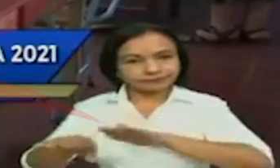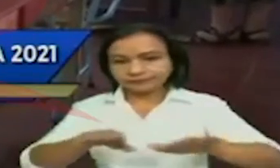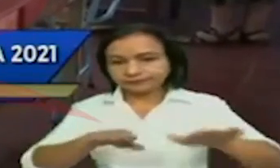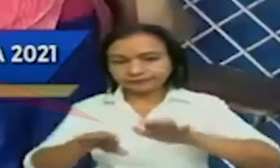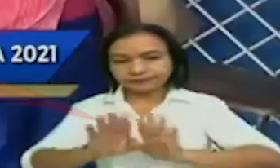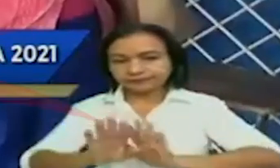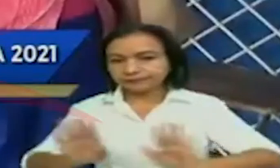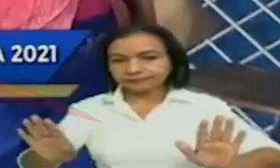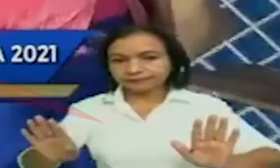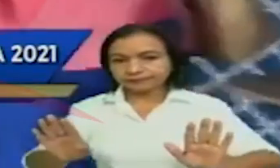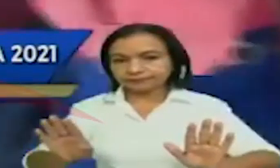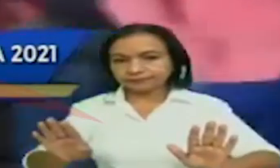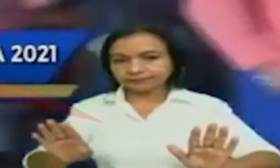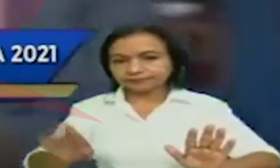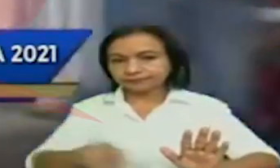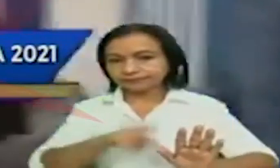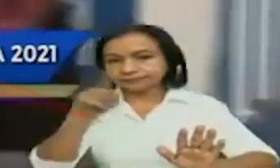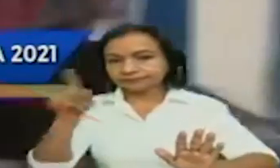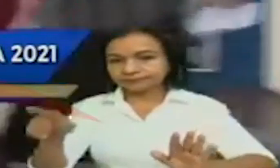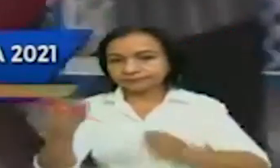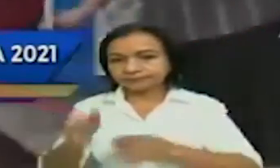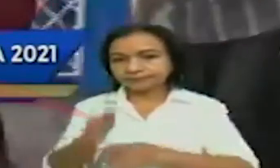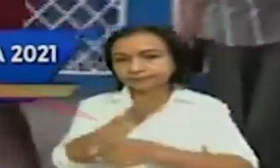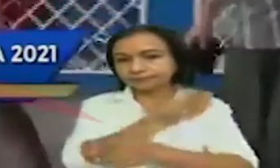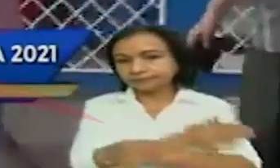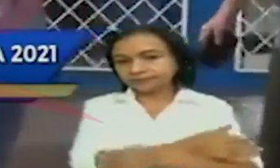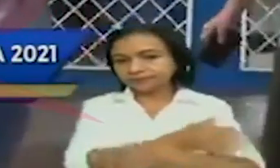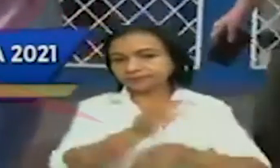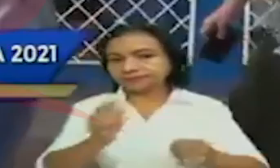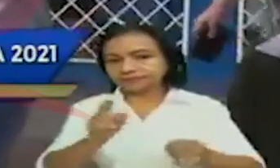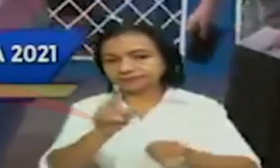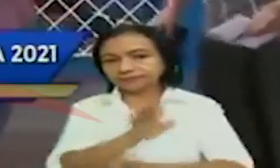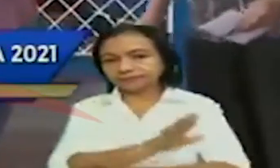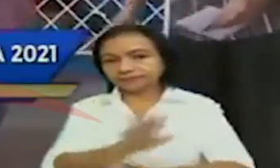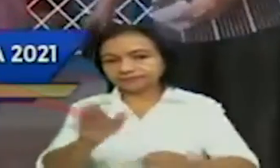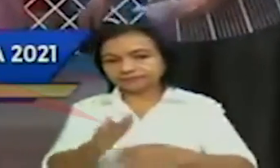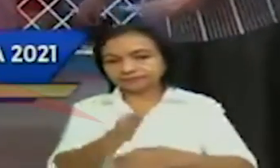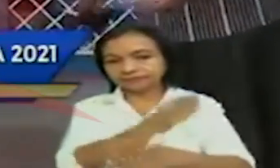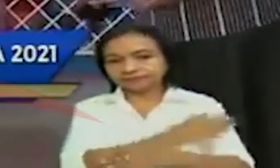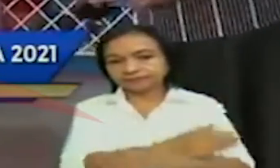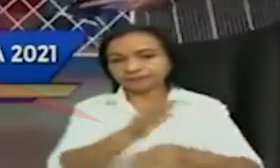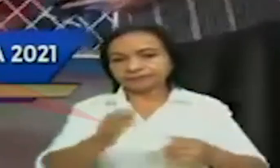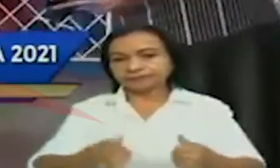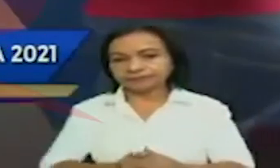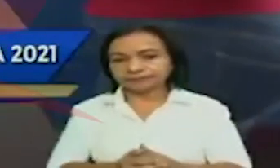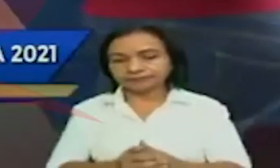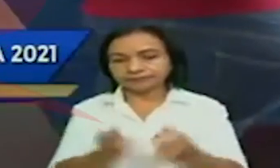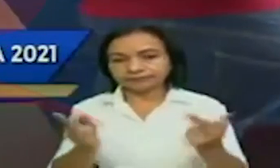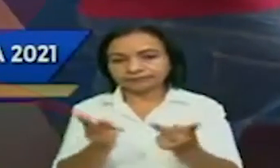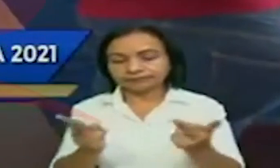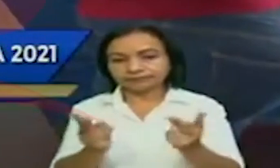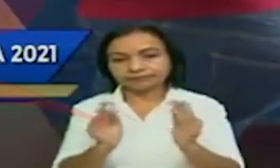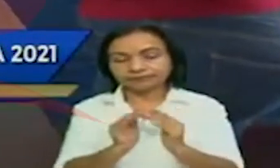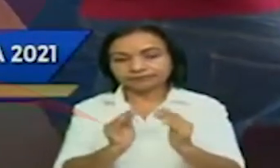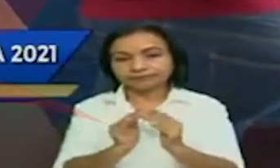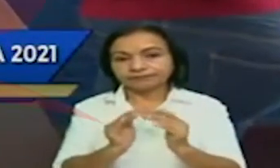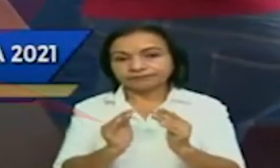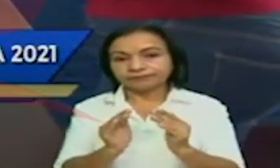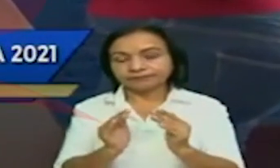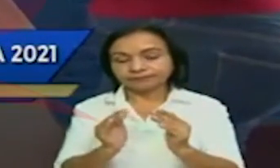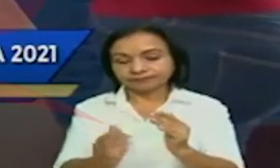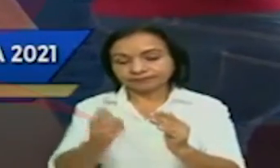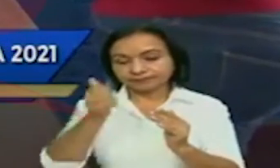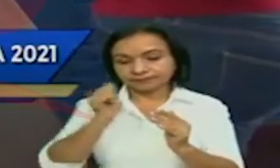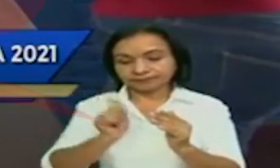semana, las autoridades del Consejo Supremo Electoral llaman a que aún pueden verificarse por medio de la página web en línea donde ya se